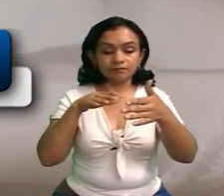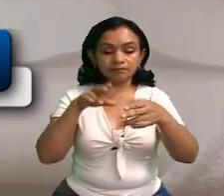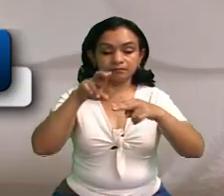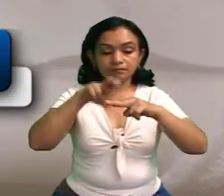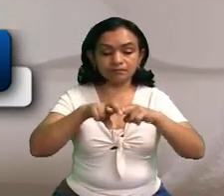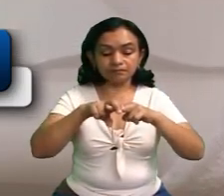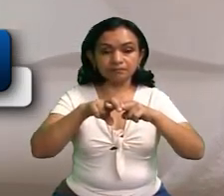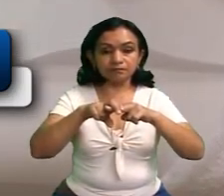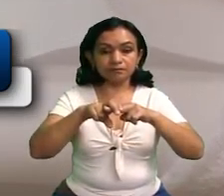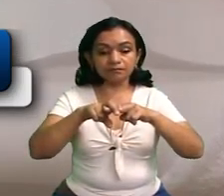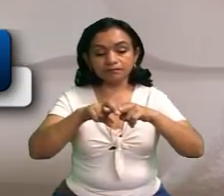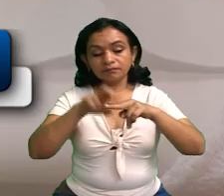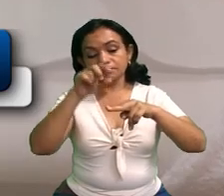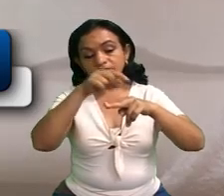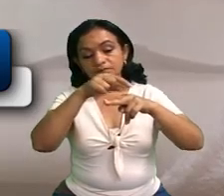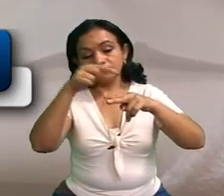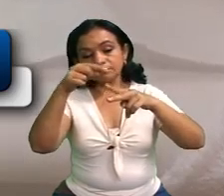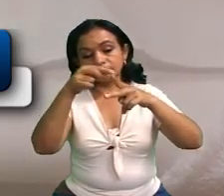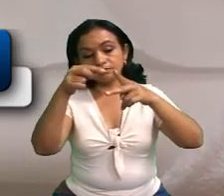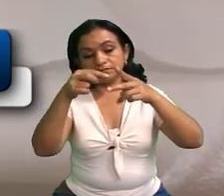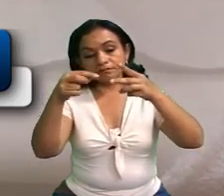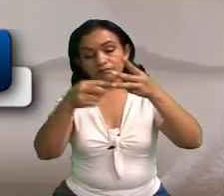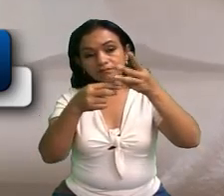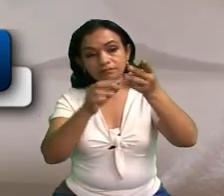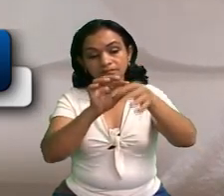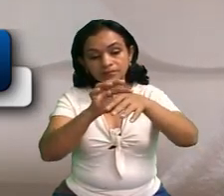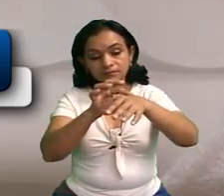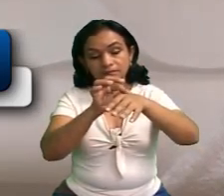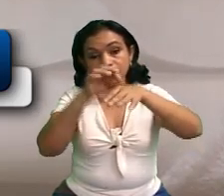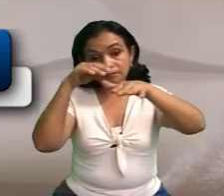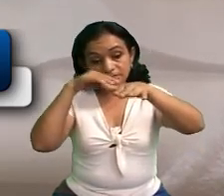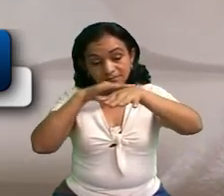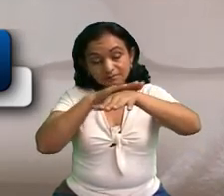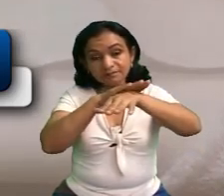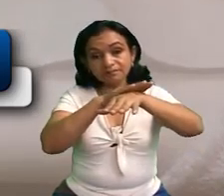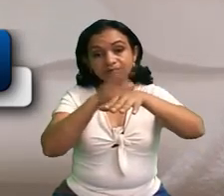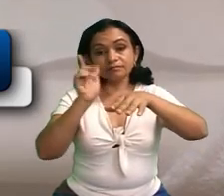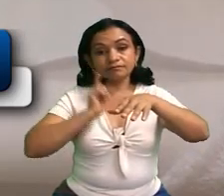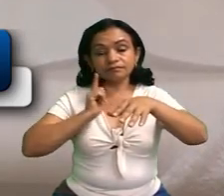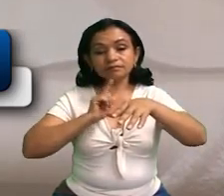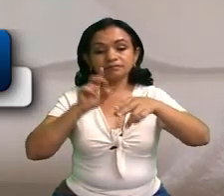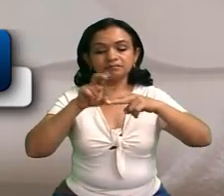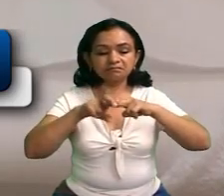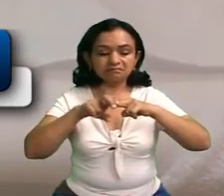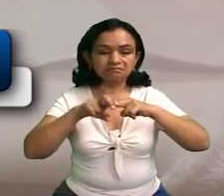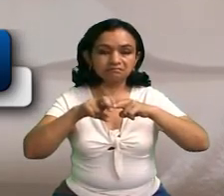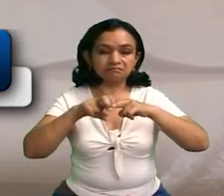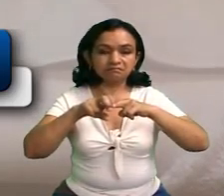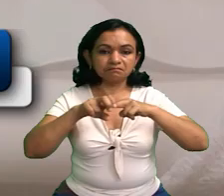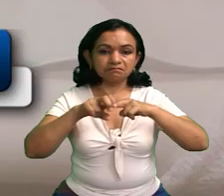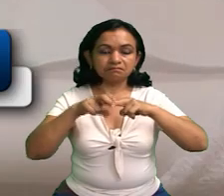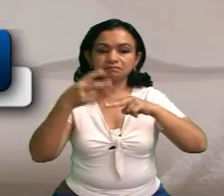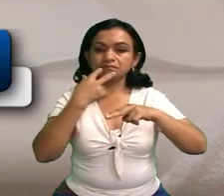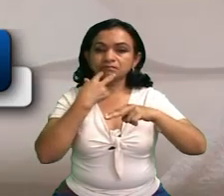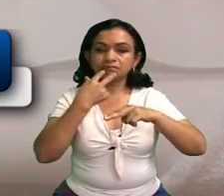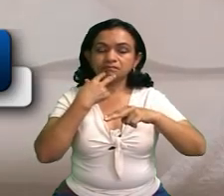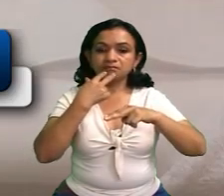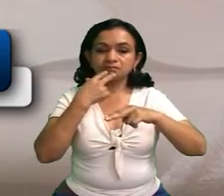en la tercera capa de la piel, que en este caso es la del tejido adiposo. Si nosotros tenemos una vida sedentaria, no vamos a poder tener